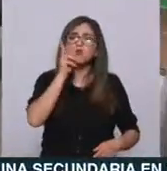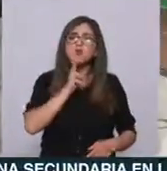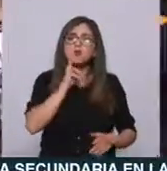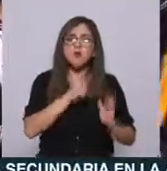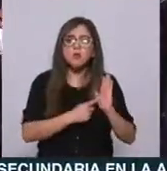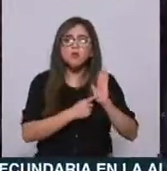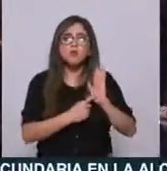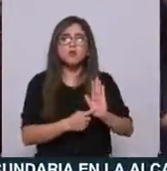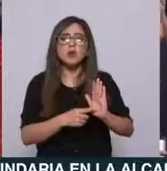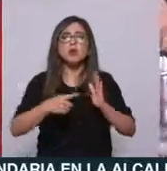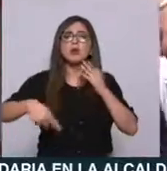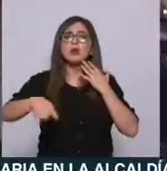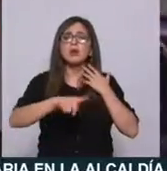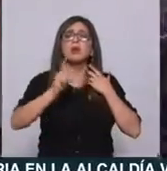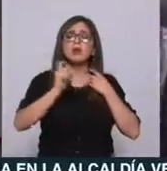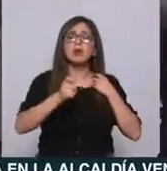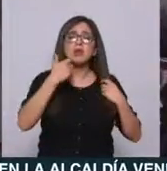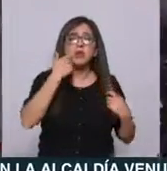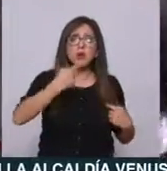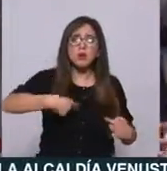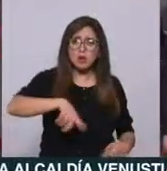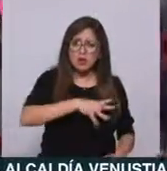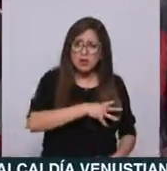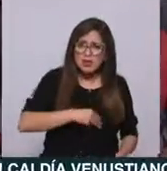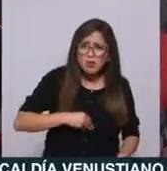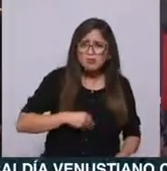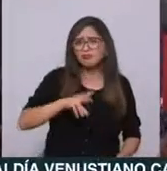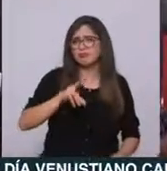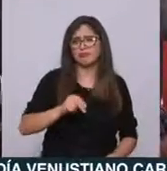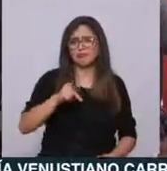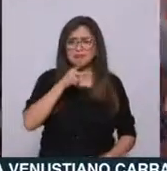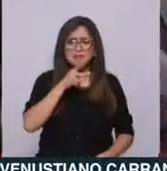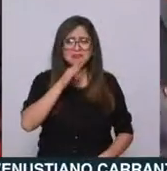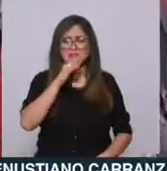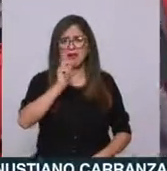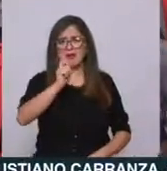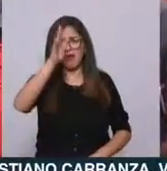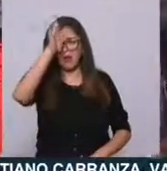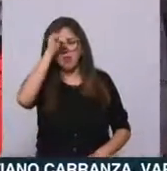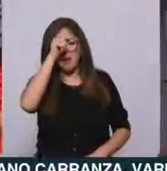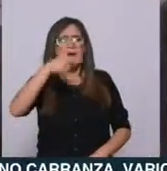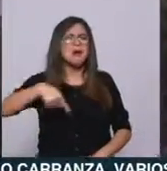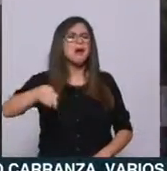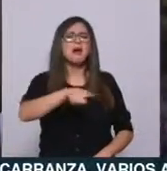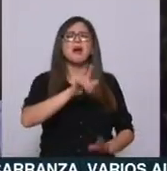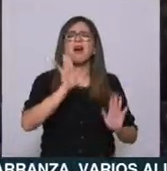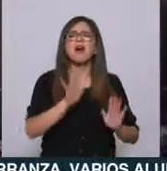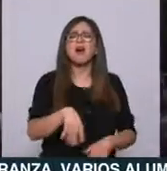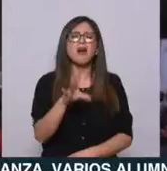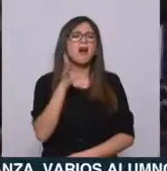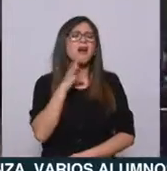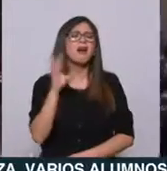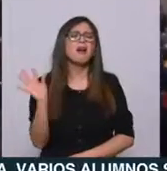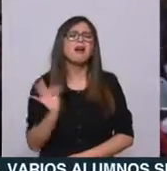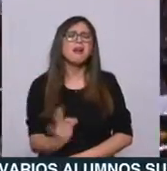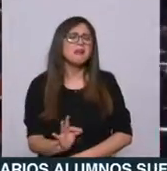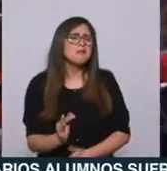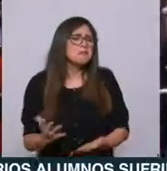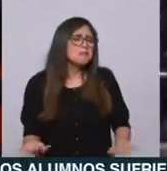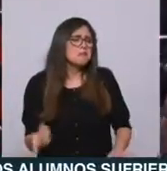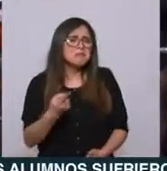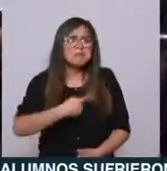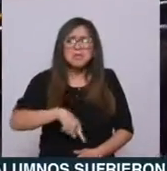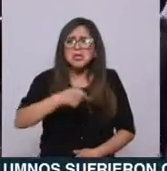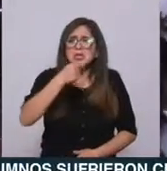por nuestros hijos. Por eso no estamos de acuerdo, aunque ahorita solo sea un asunto tan sin chiste como que